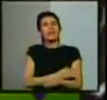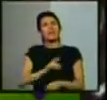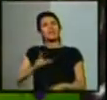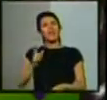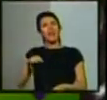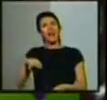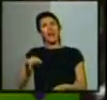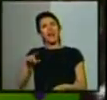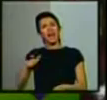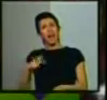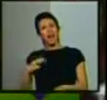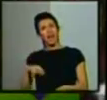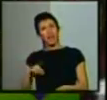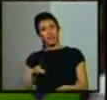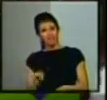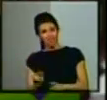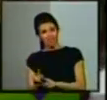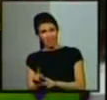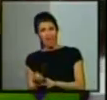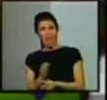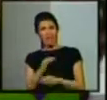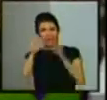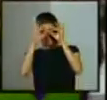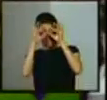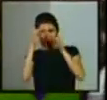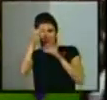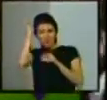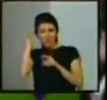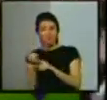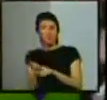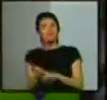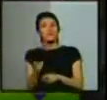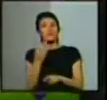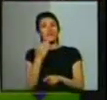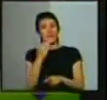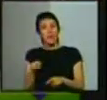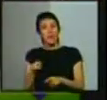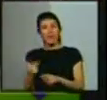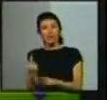dos figuras cumbres del siglo XX, de cómo poder